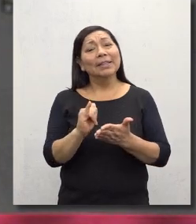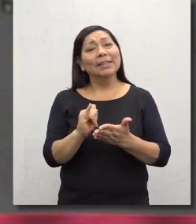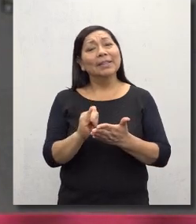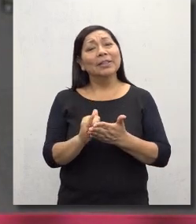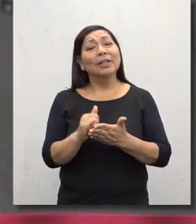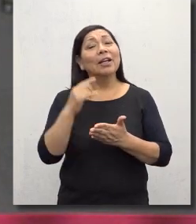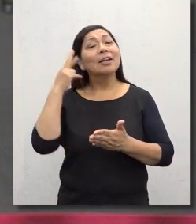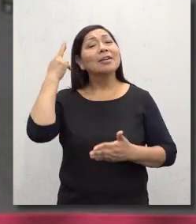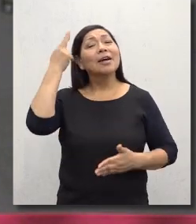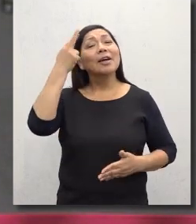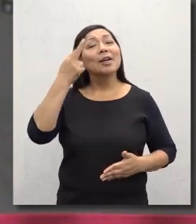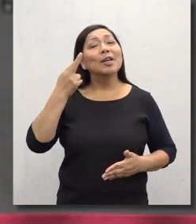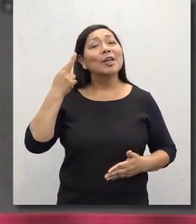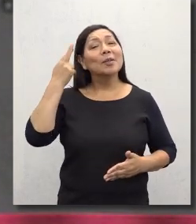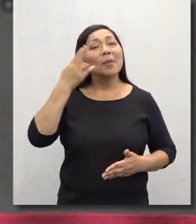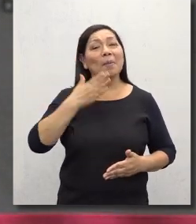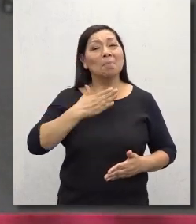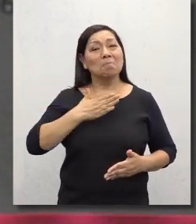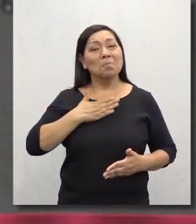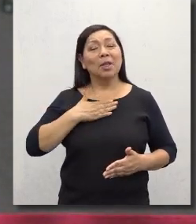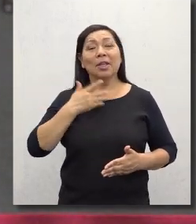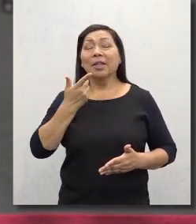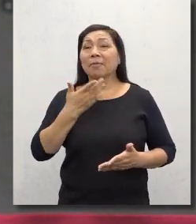en la razón del